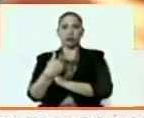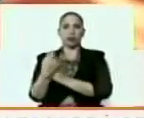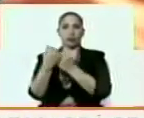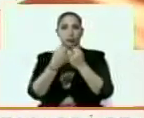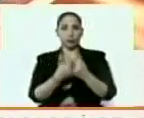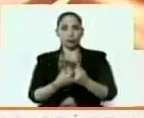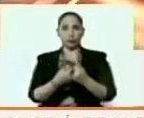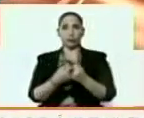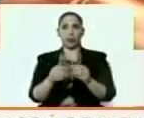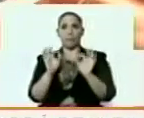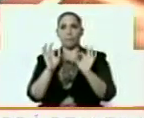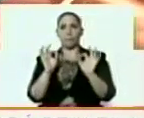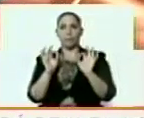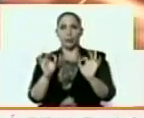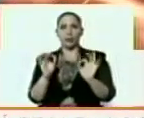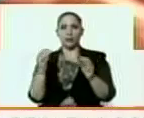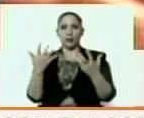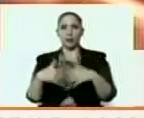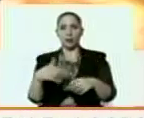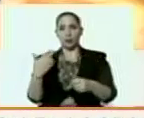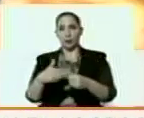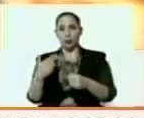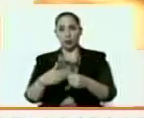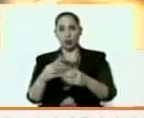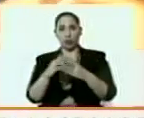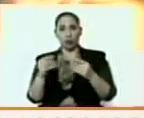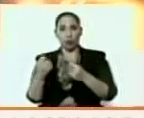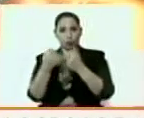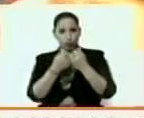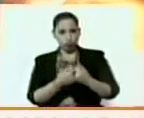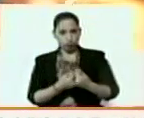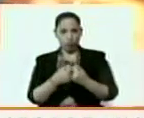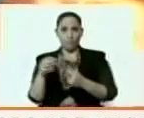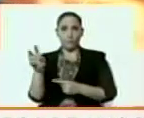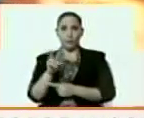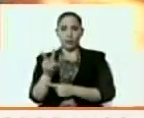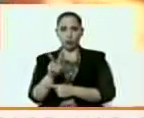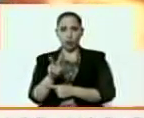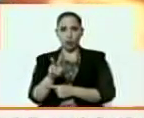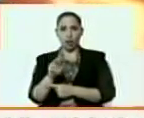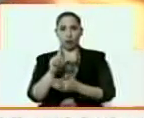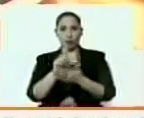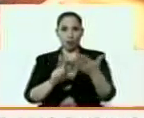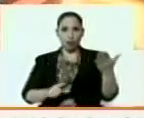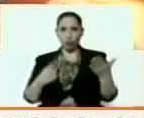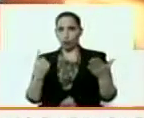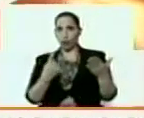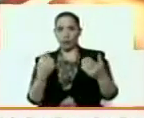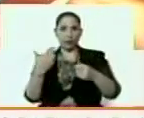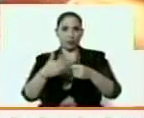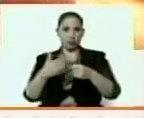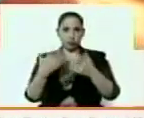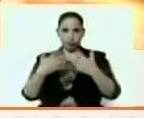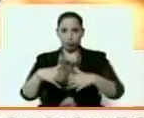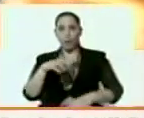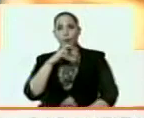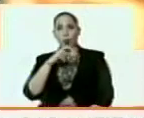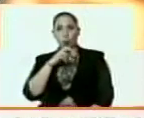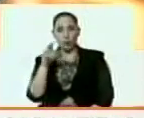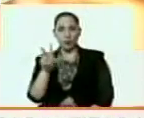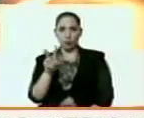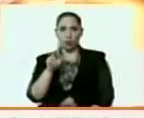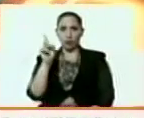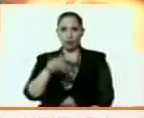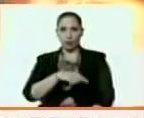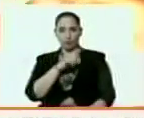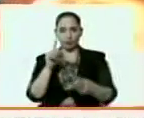caso específico de PDVSA, pero de todos los activos de la República, porque te repito la lista, no solamente está PDVSA, está el oro venezolano,